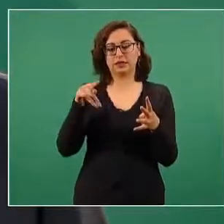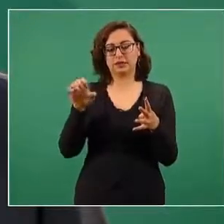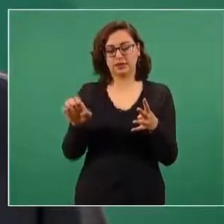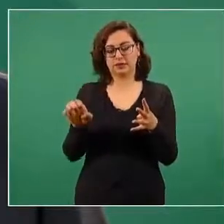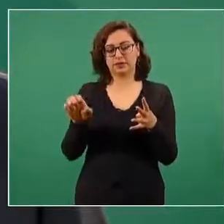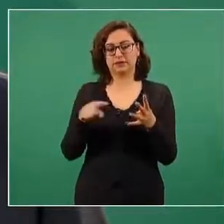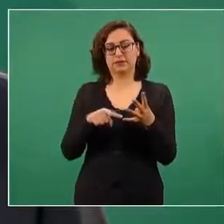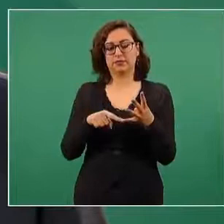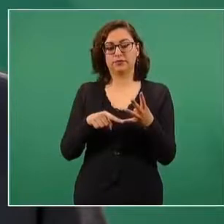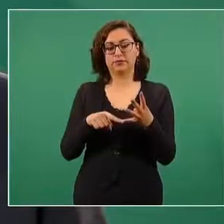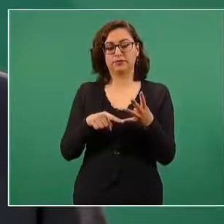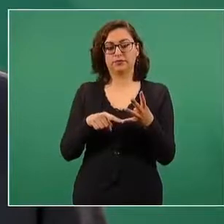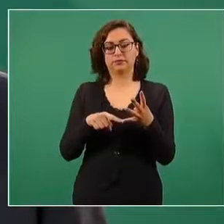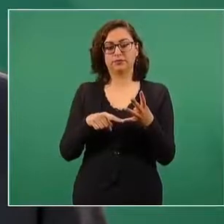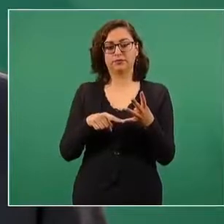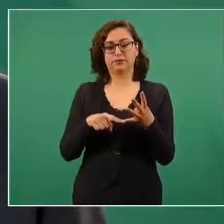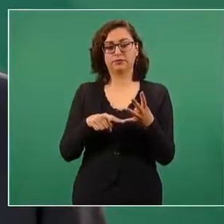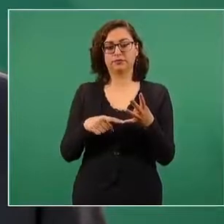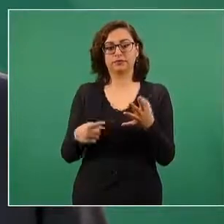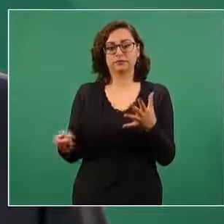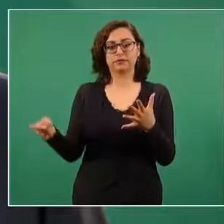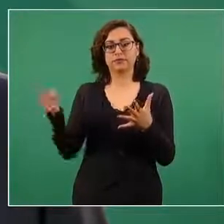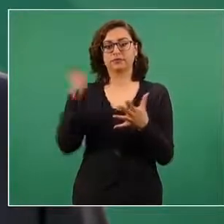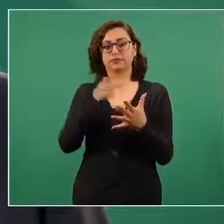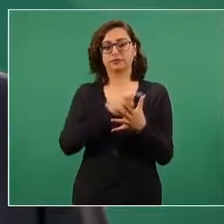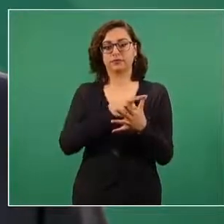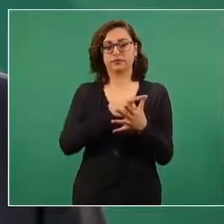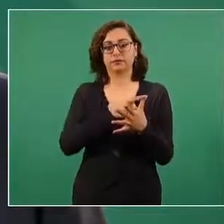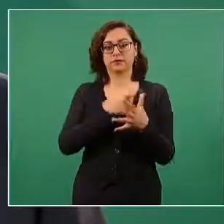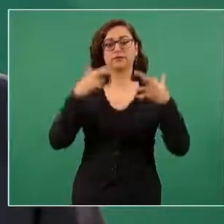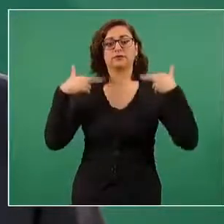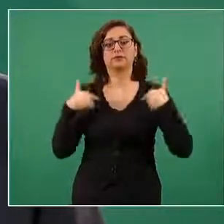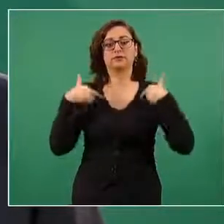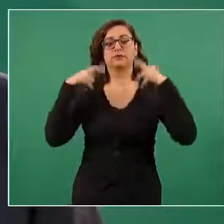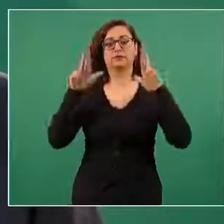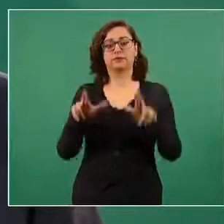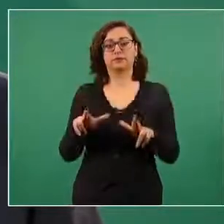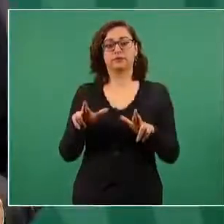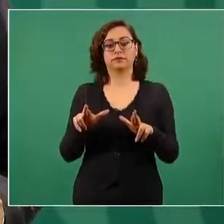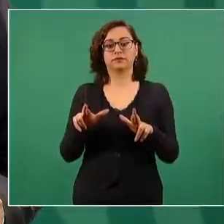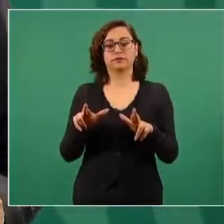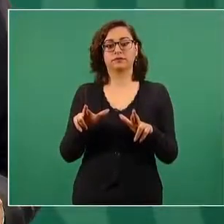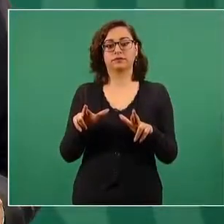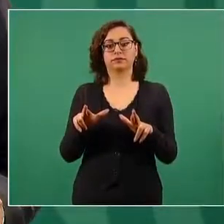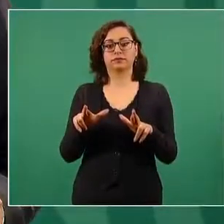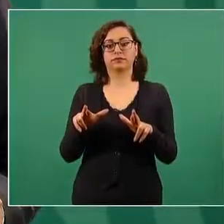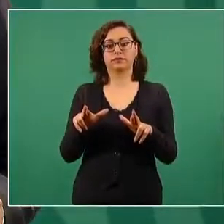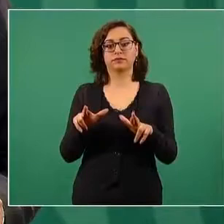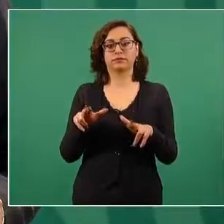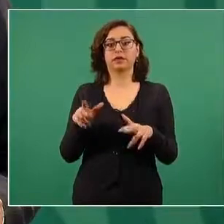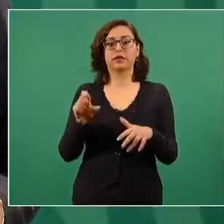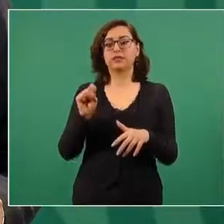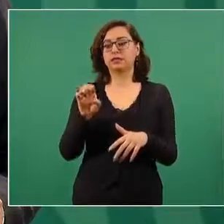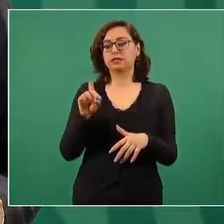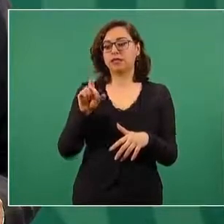los representantes de las Fuerzas